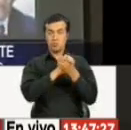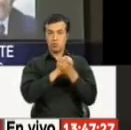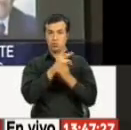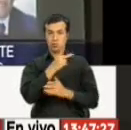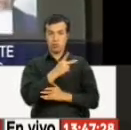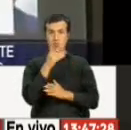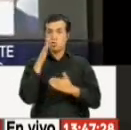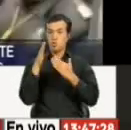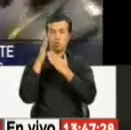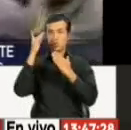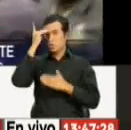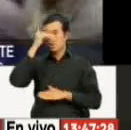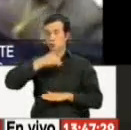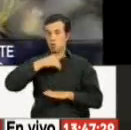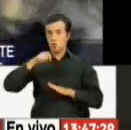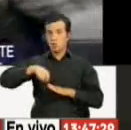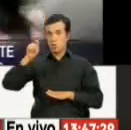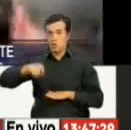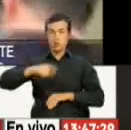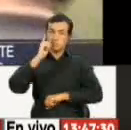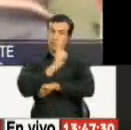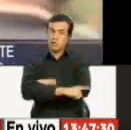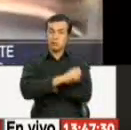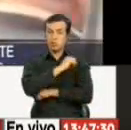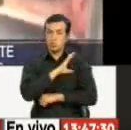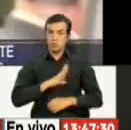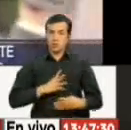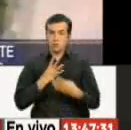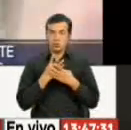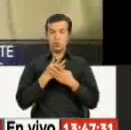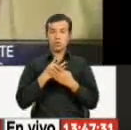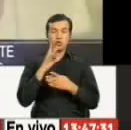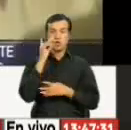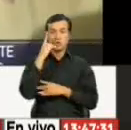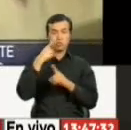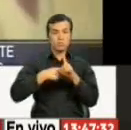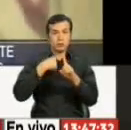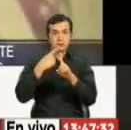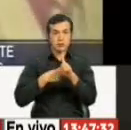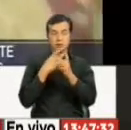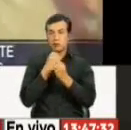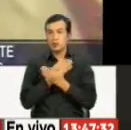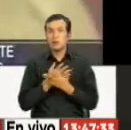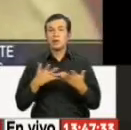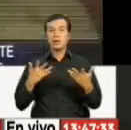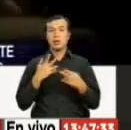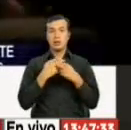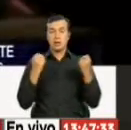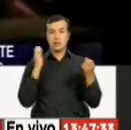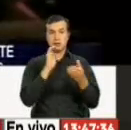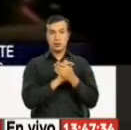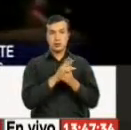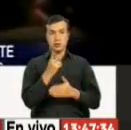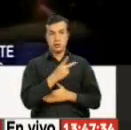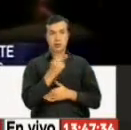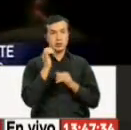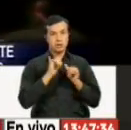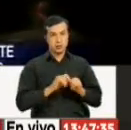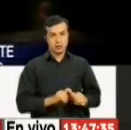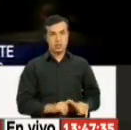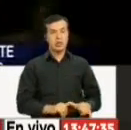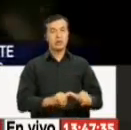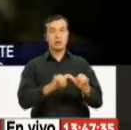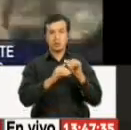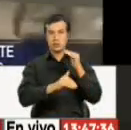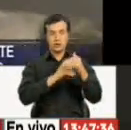en contra de la resolución que dictó la prisión preventiva por 18 meses con esta denegatoria la expareja presidencial continuará afrontando